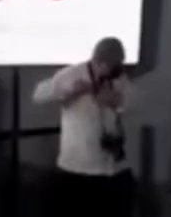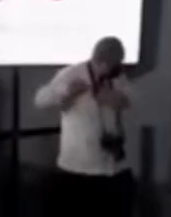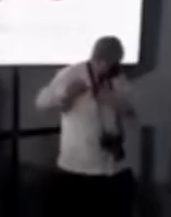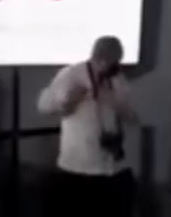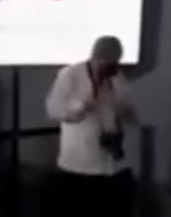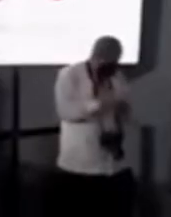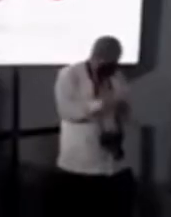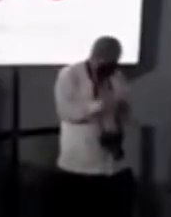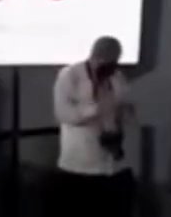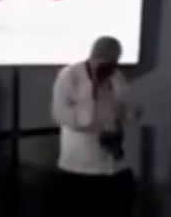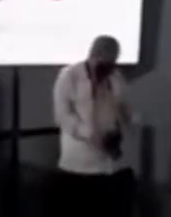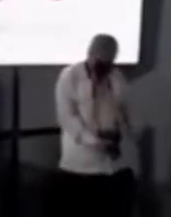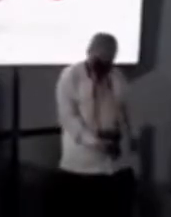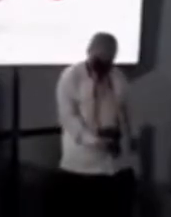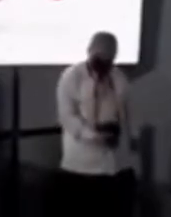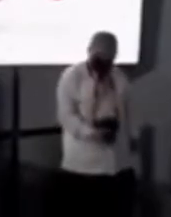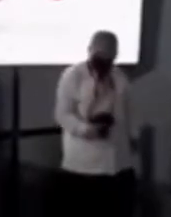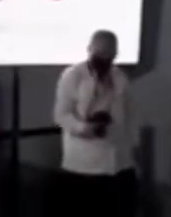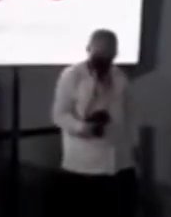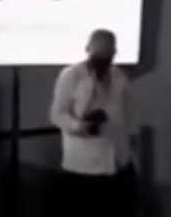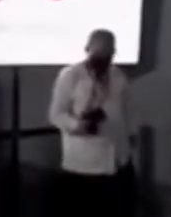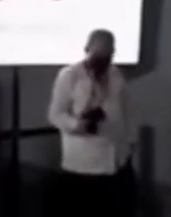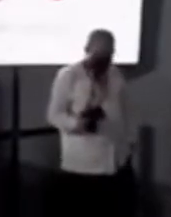su conciencia